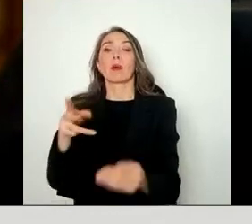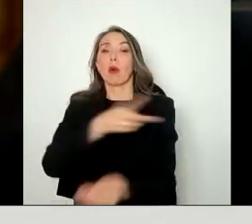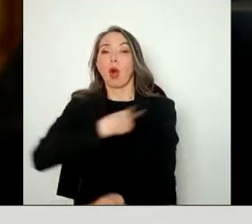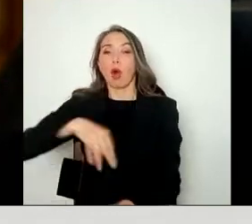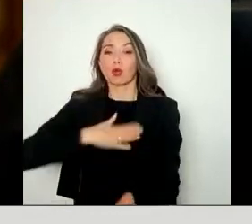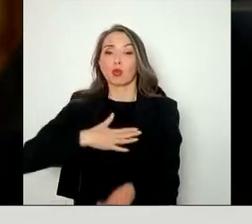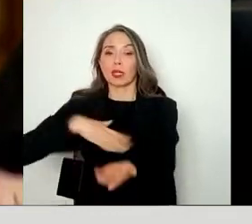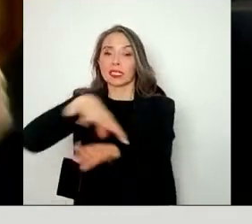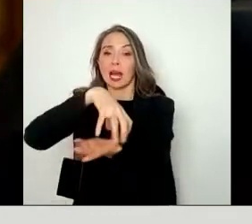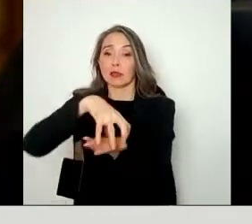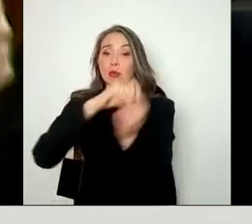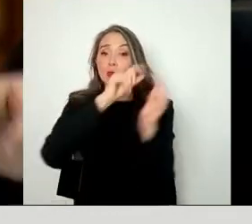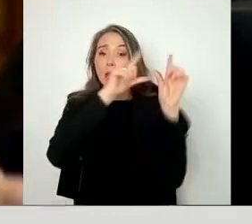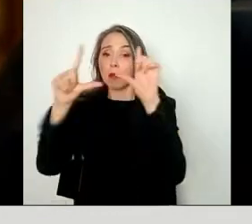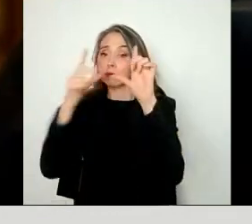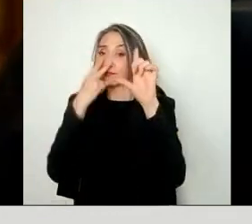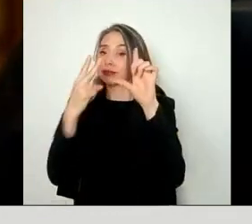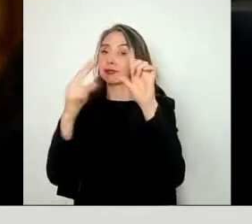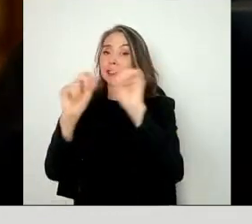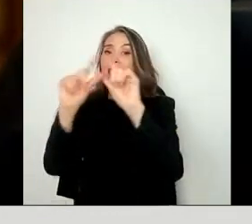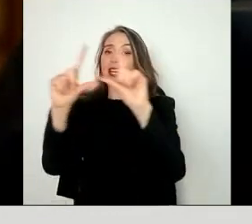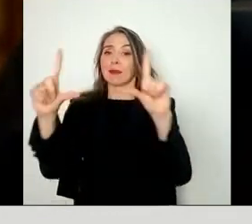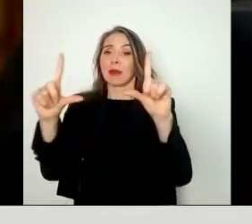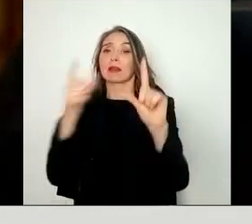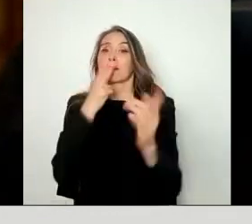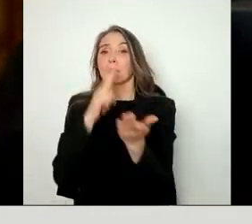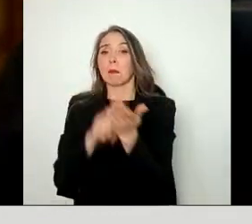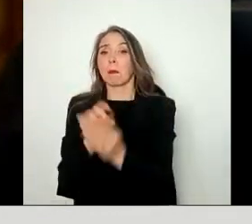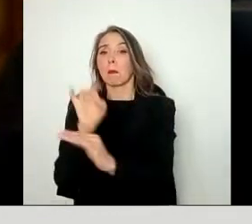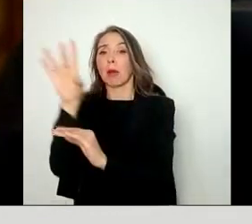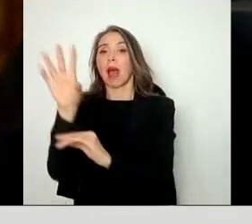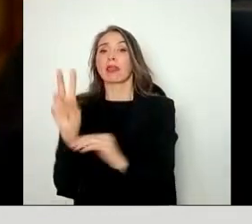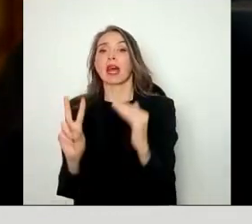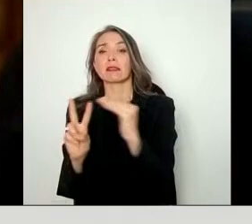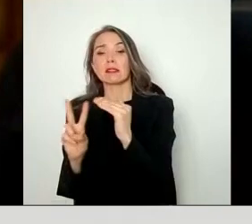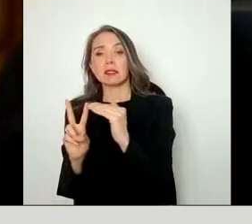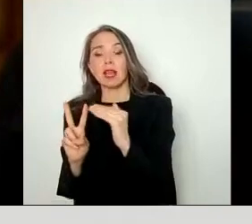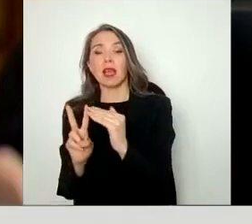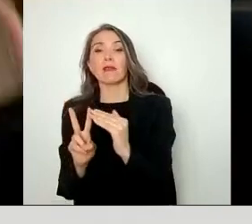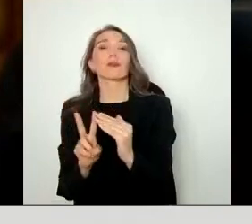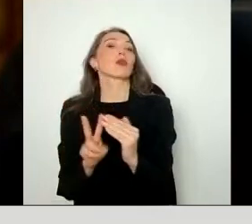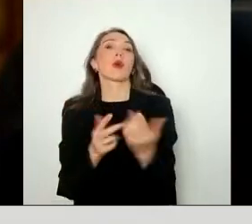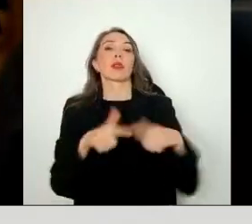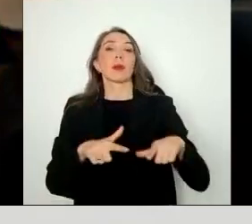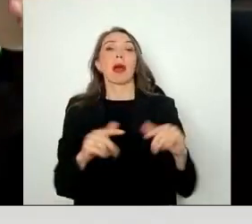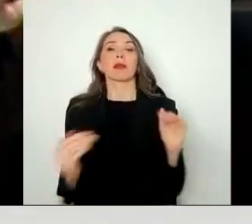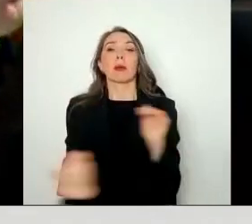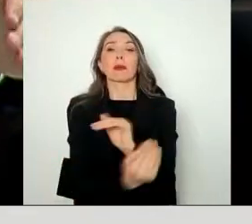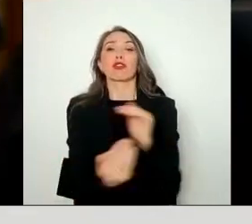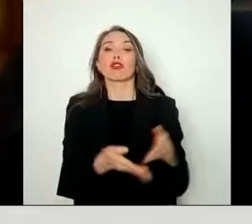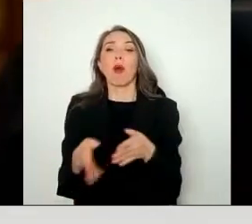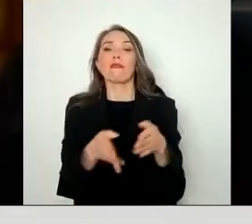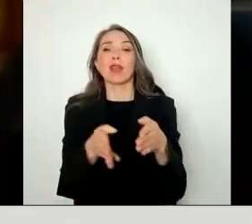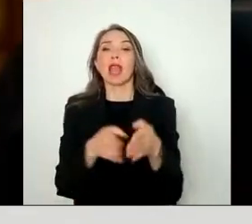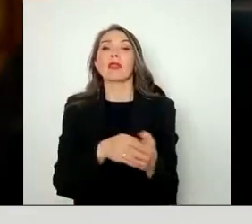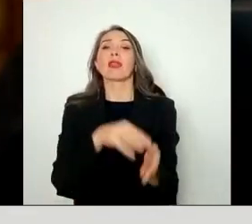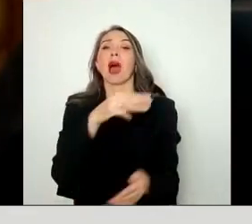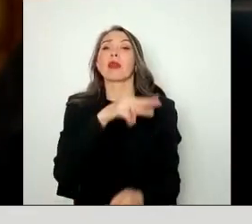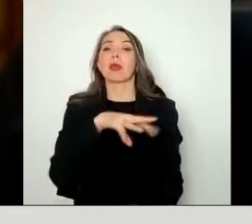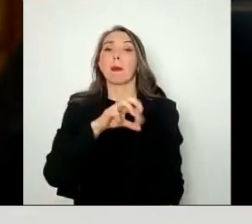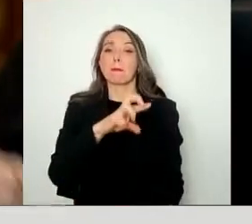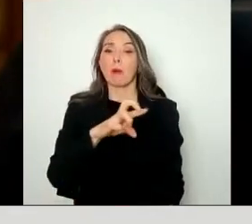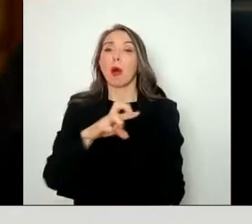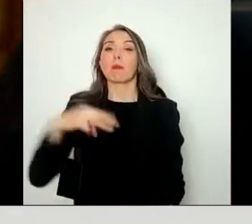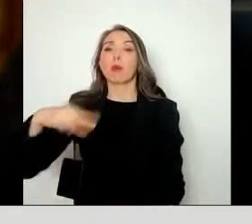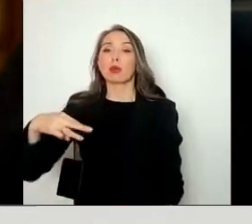ejemplo y aquí quiero oficiar al serviu a vialidad y al municipio qué es lo que pasa con la entrada principal de